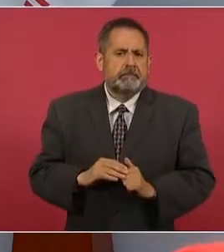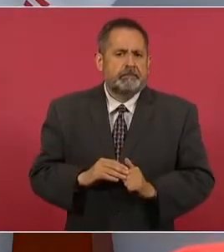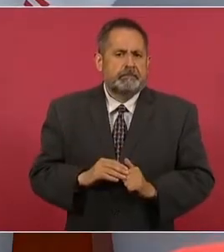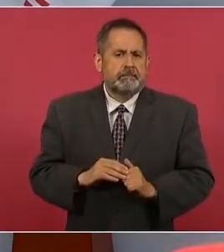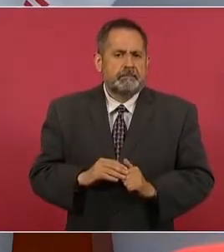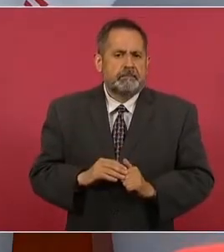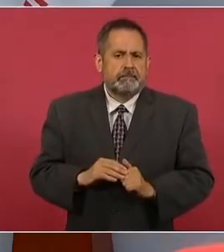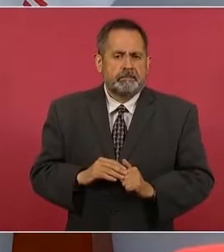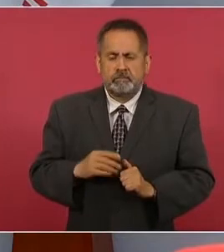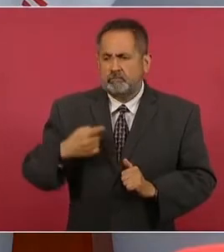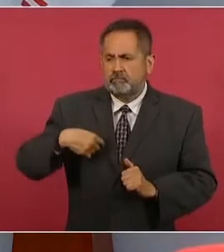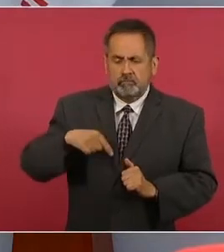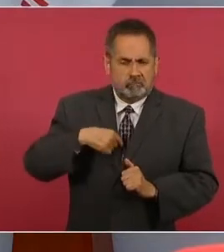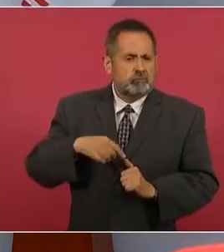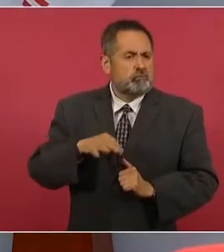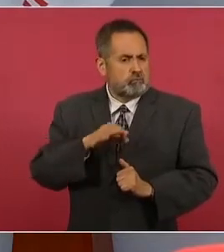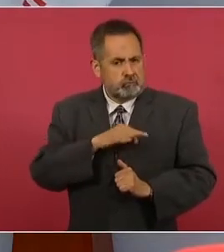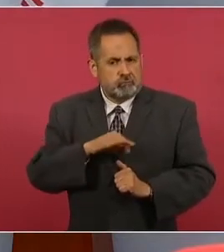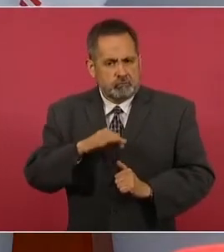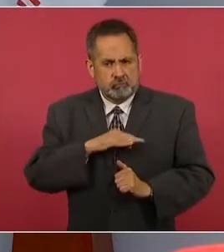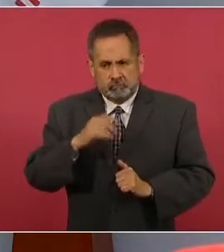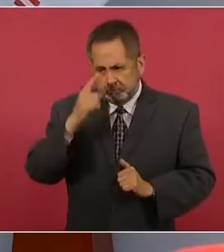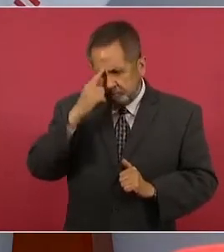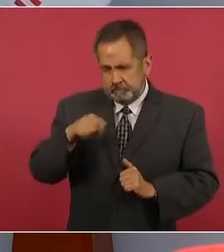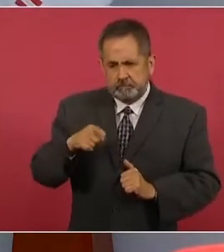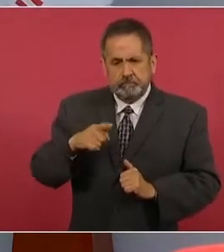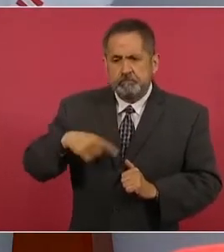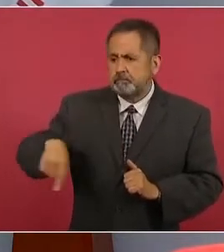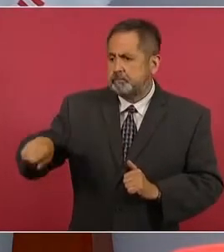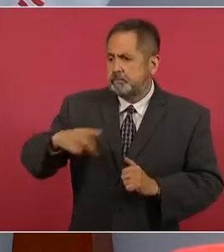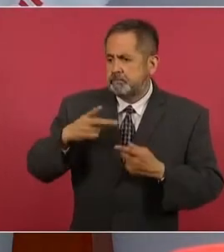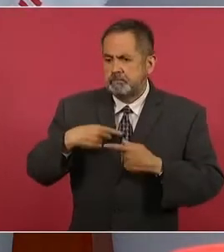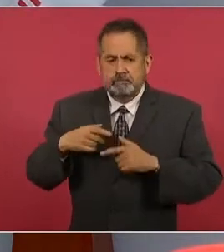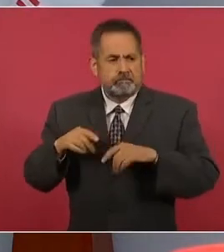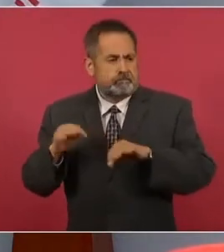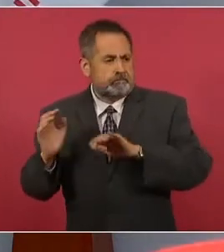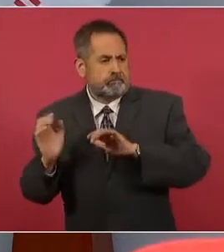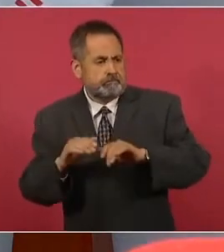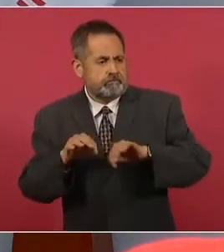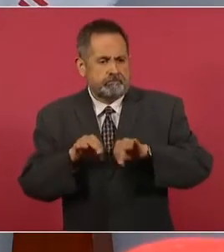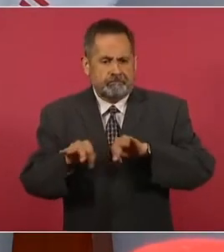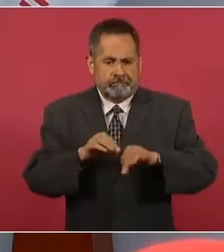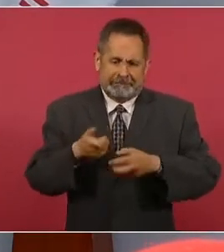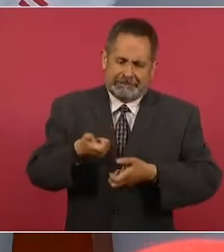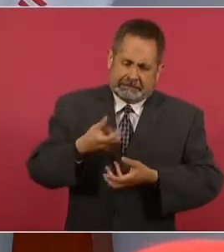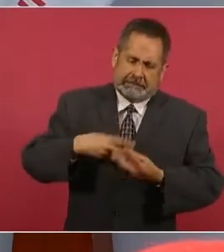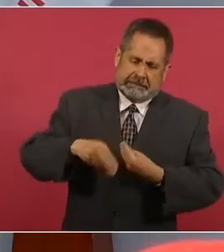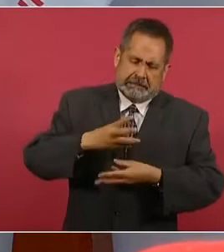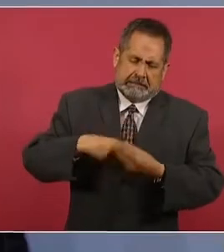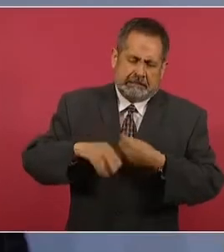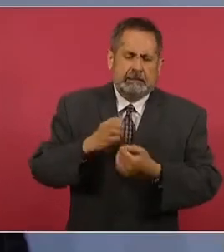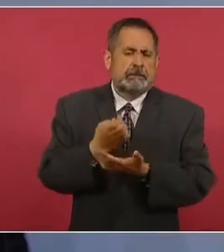la capacidad que hemos tenido para recuperar la economía después de la pandemia,